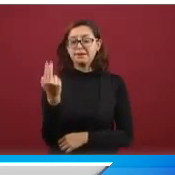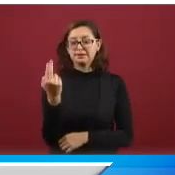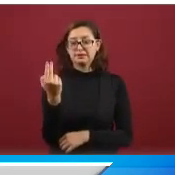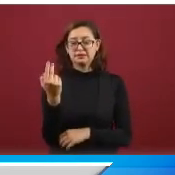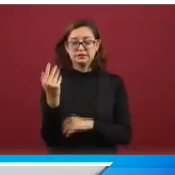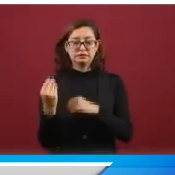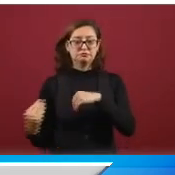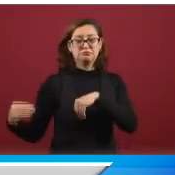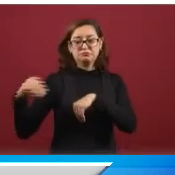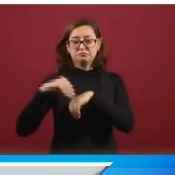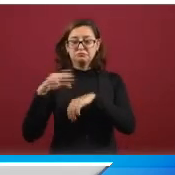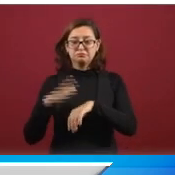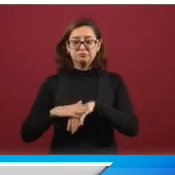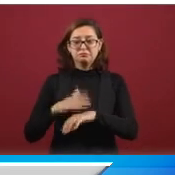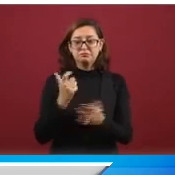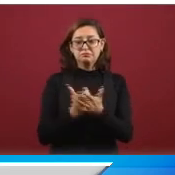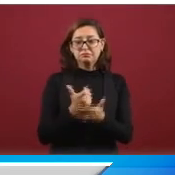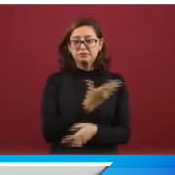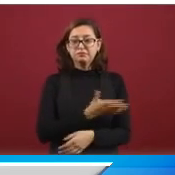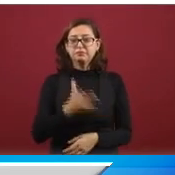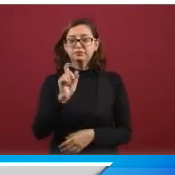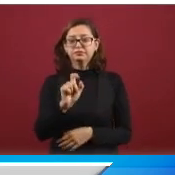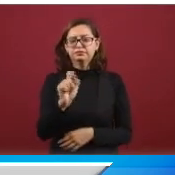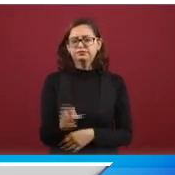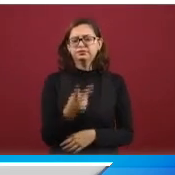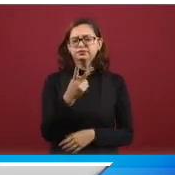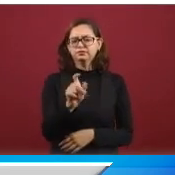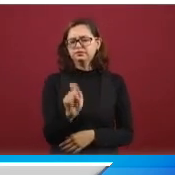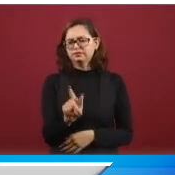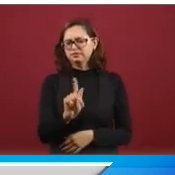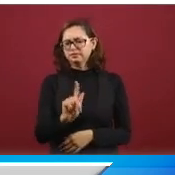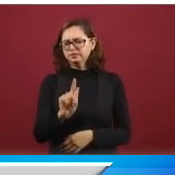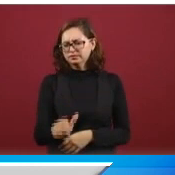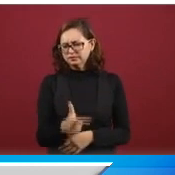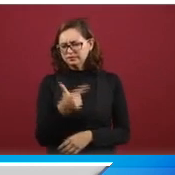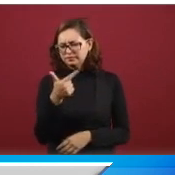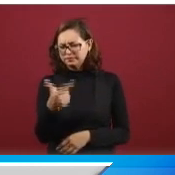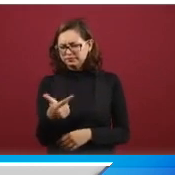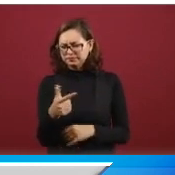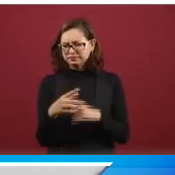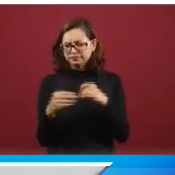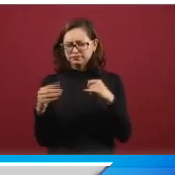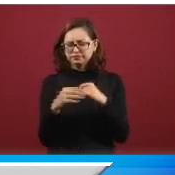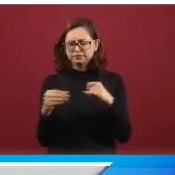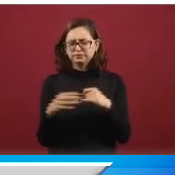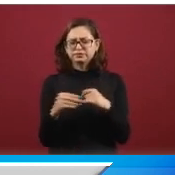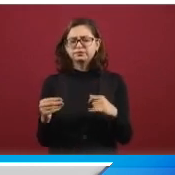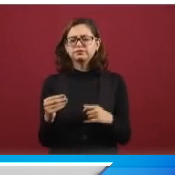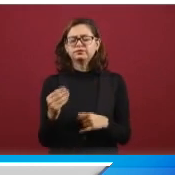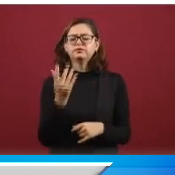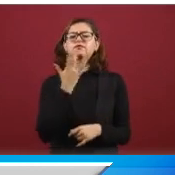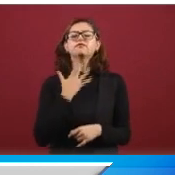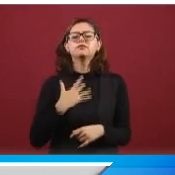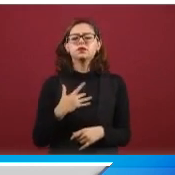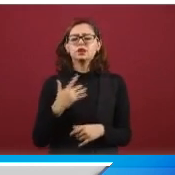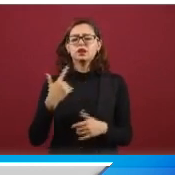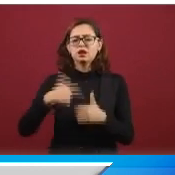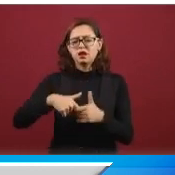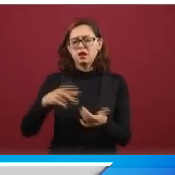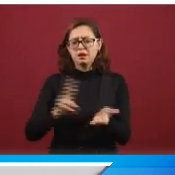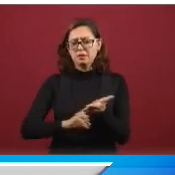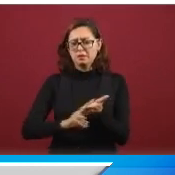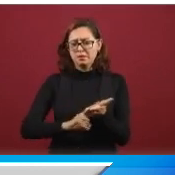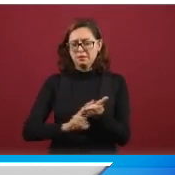21.81, diésel marca Chevron a 21.98, gas LP en cilindros marca Gas Torreón a 19.89